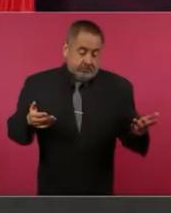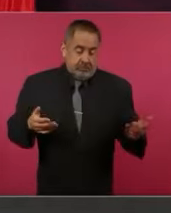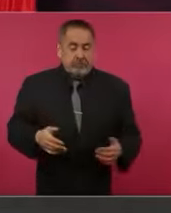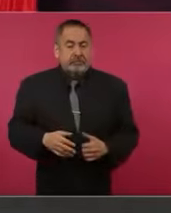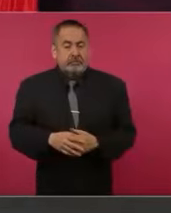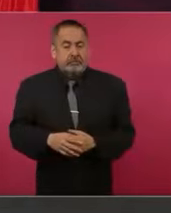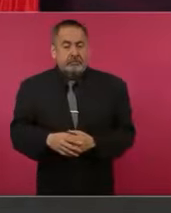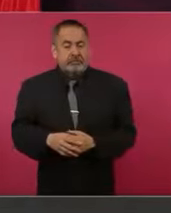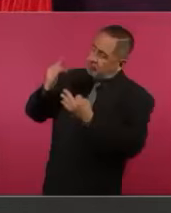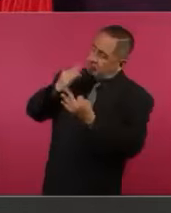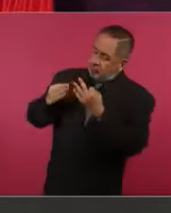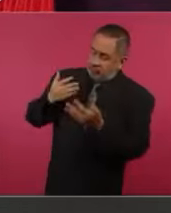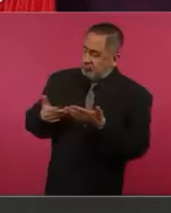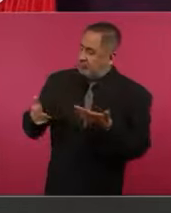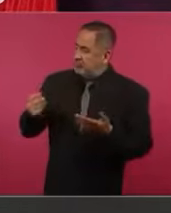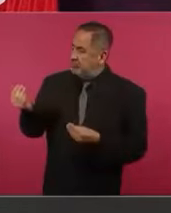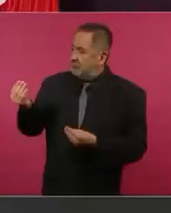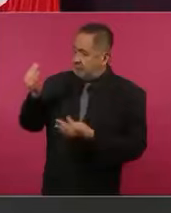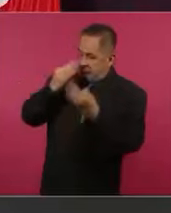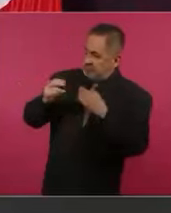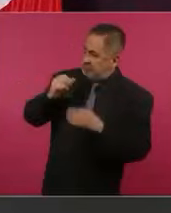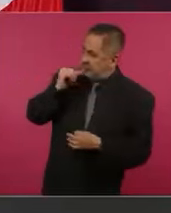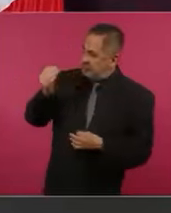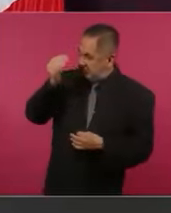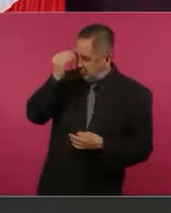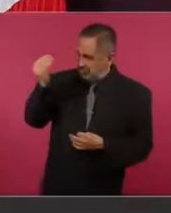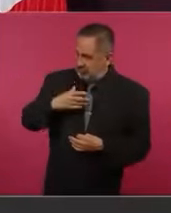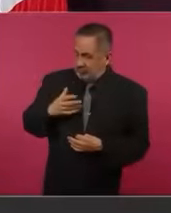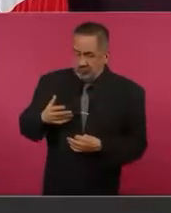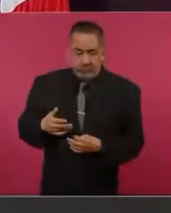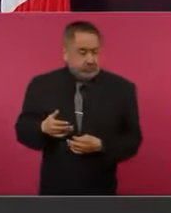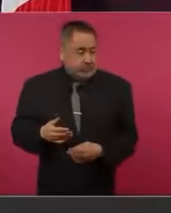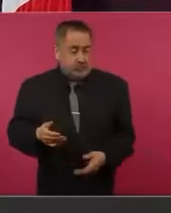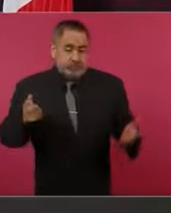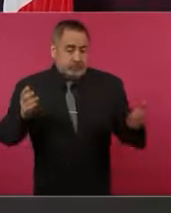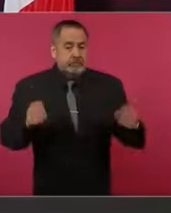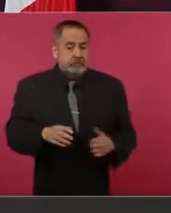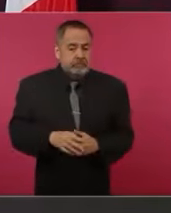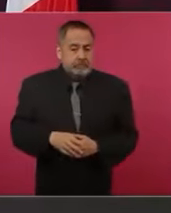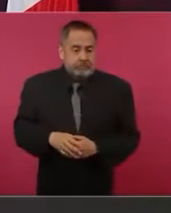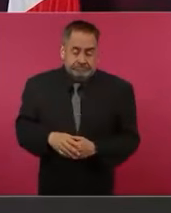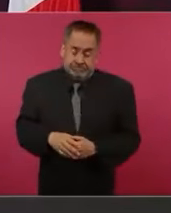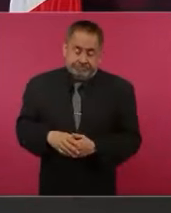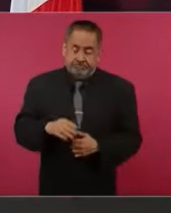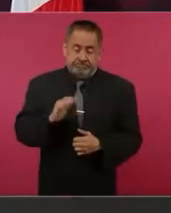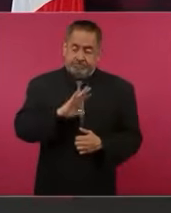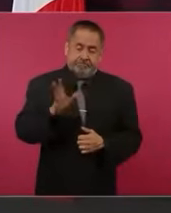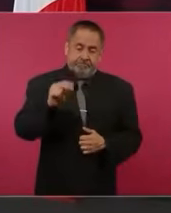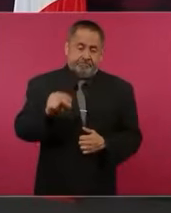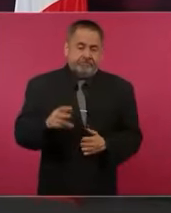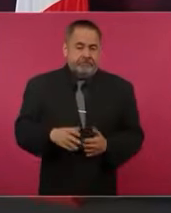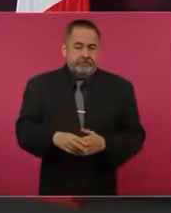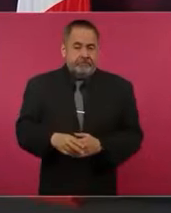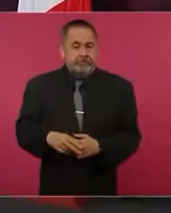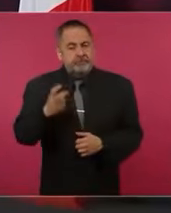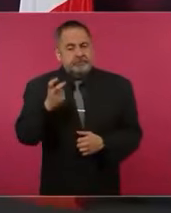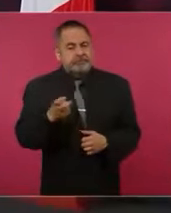en el gobierno y ahora ya no nos apapachan. Por